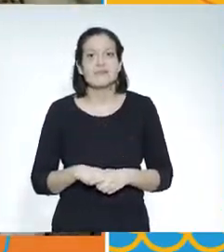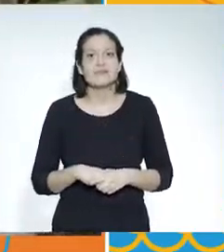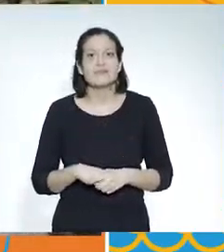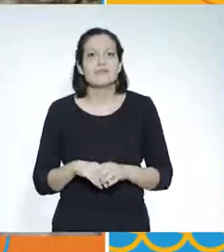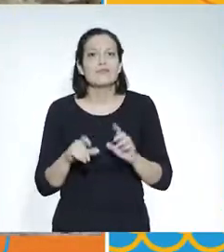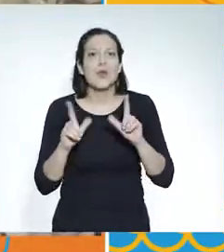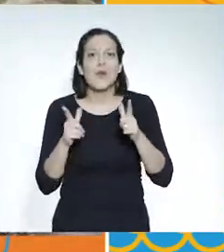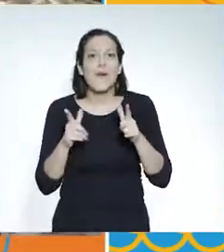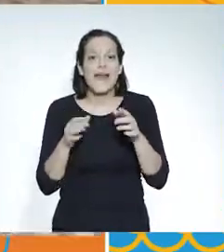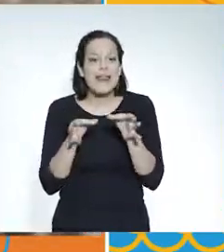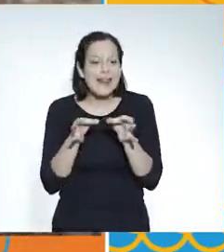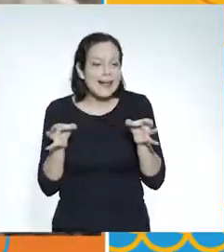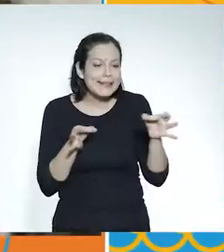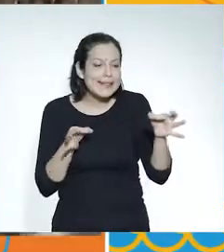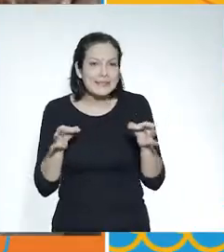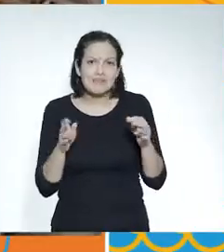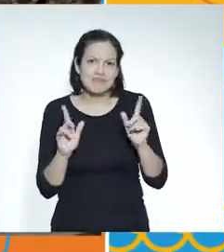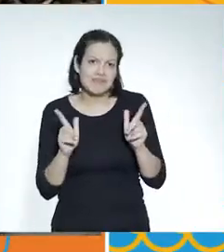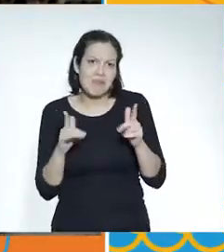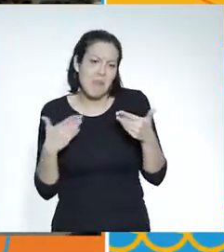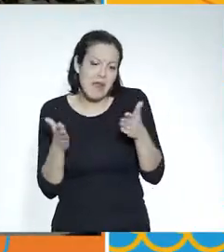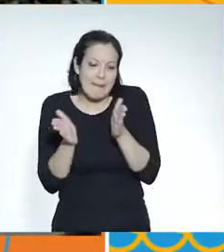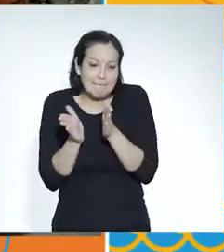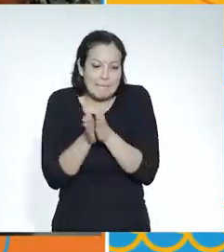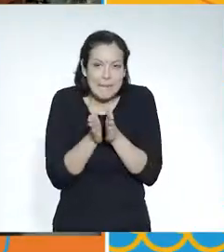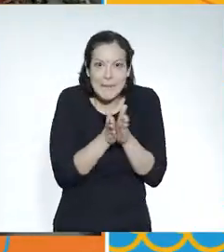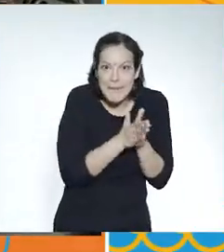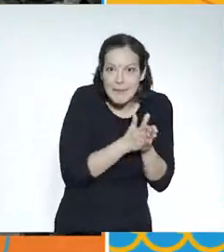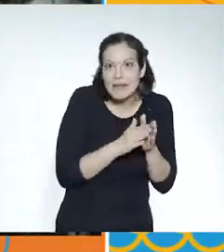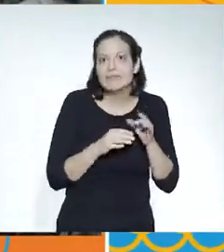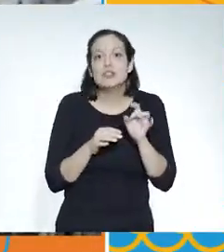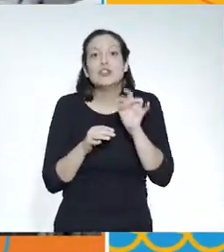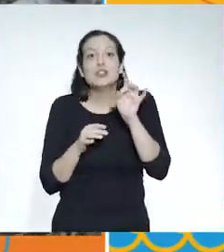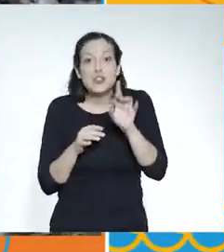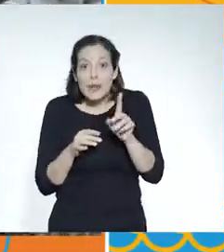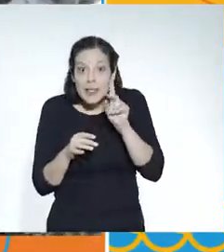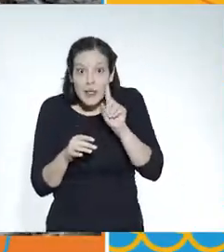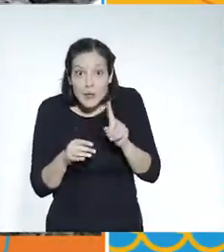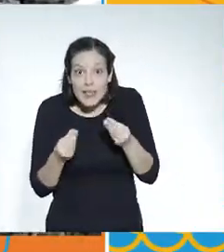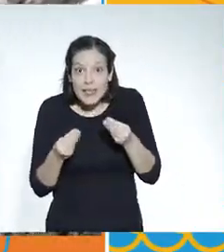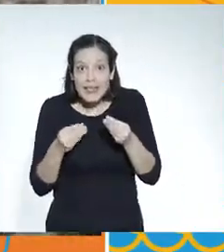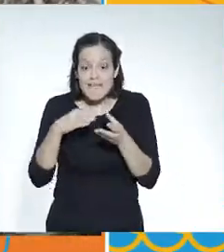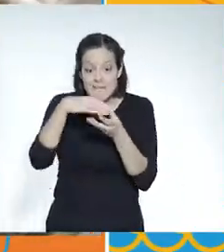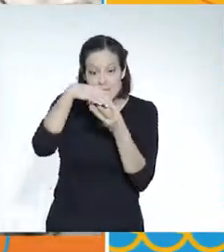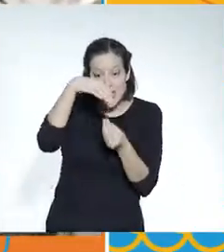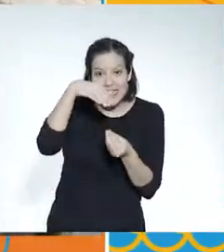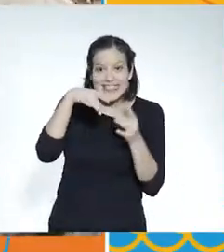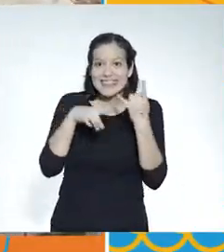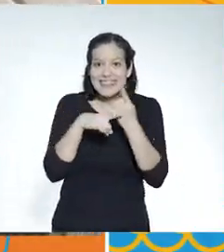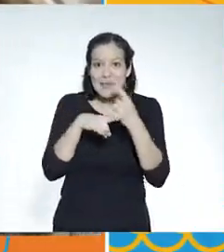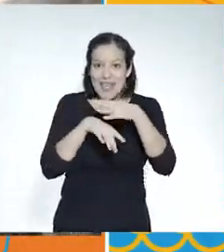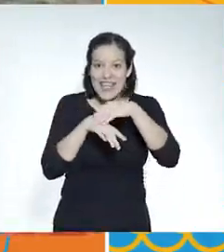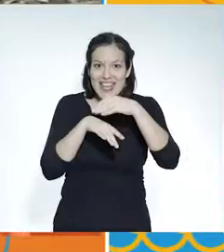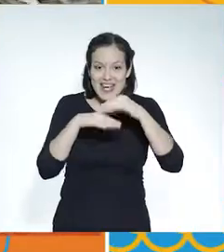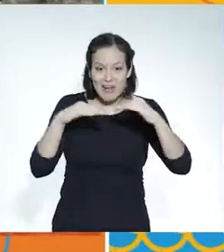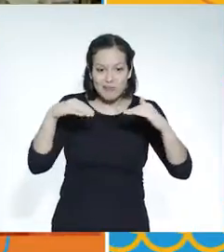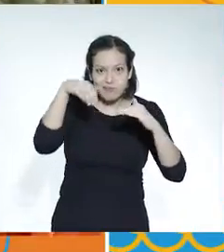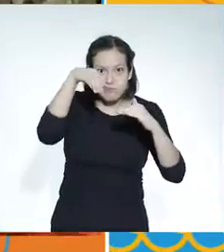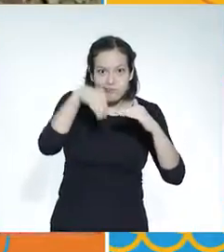No tienen distanciamiento mínimo, pueden ir pegaditas una de la otra. Simplemente tenemos que tener en cuenta que la parte de abajo siempre vaya para abajo.